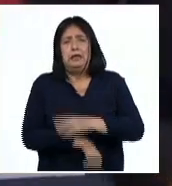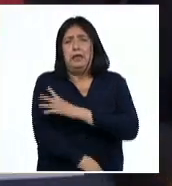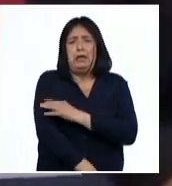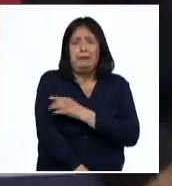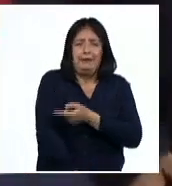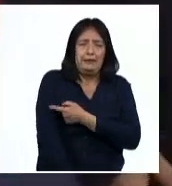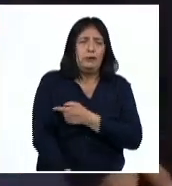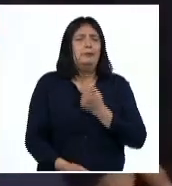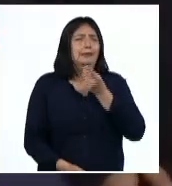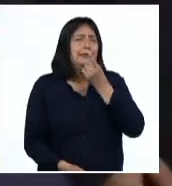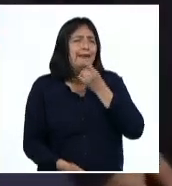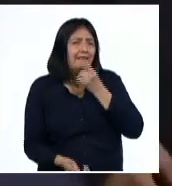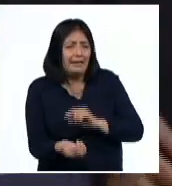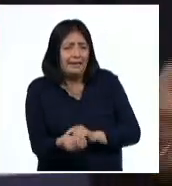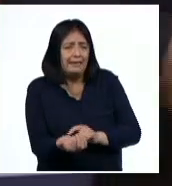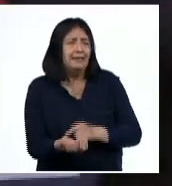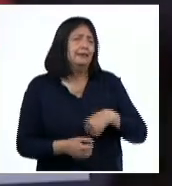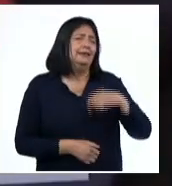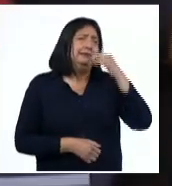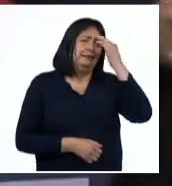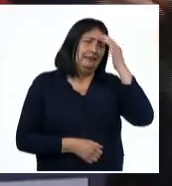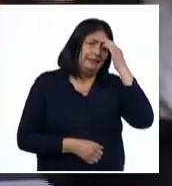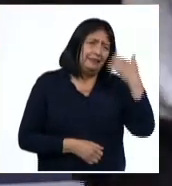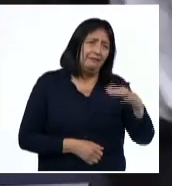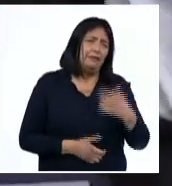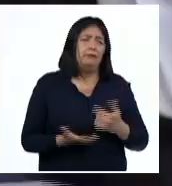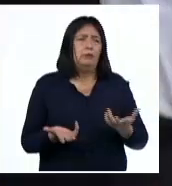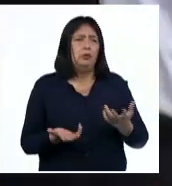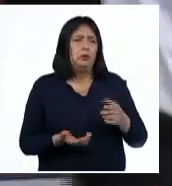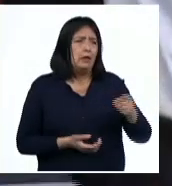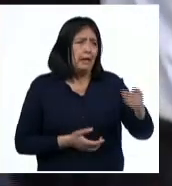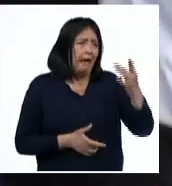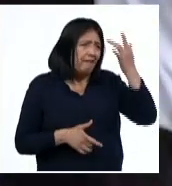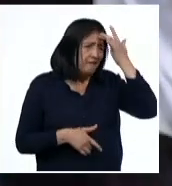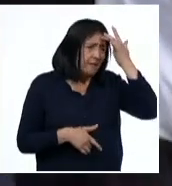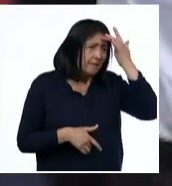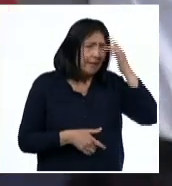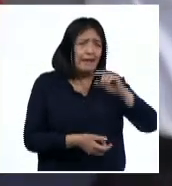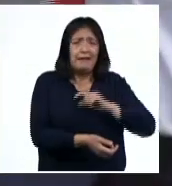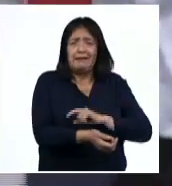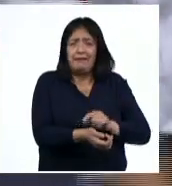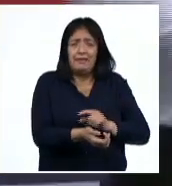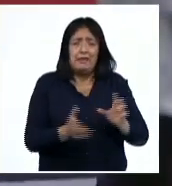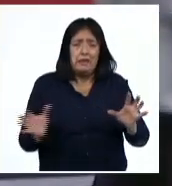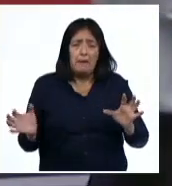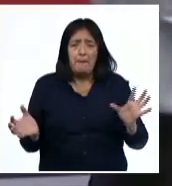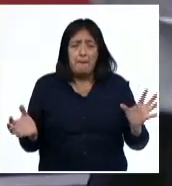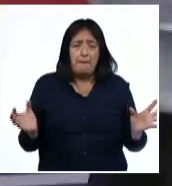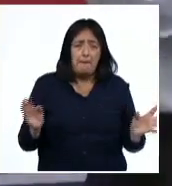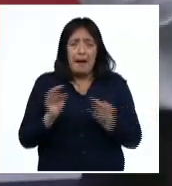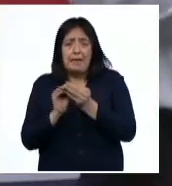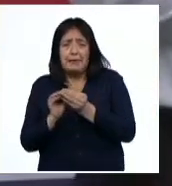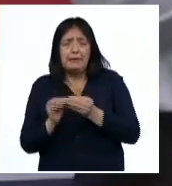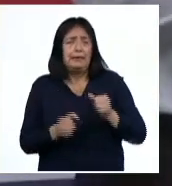hipertensión, diabetes y otras, que sabemos que la mezcla de esa enfermedad con el